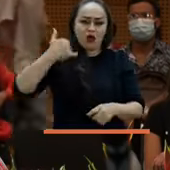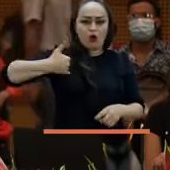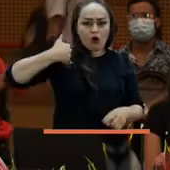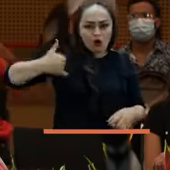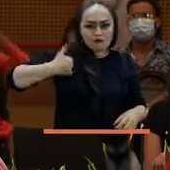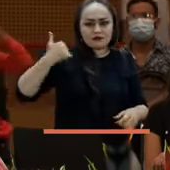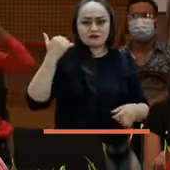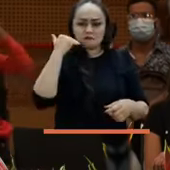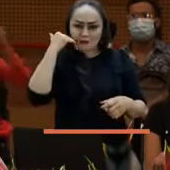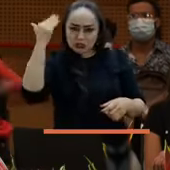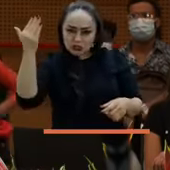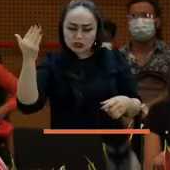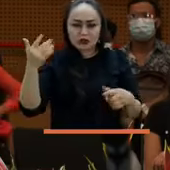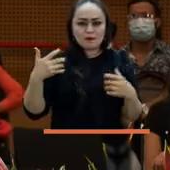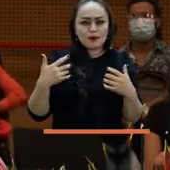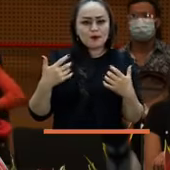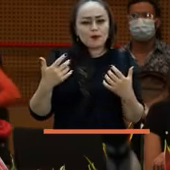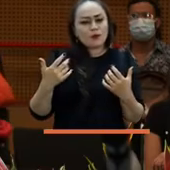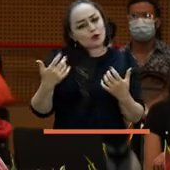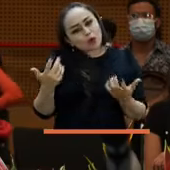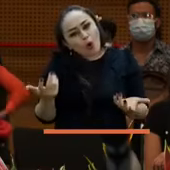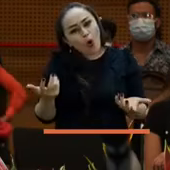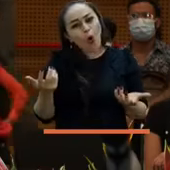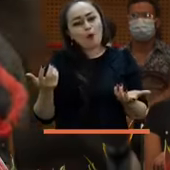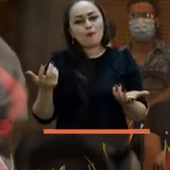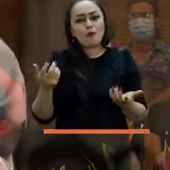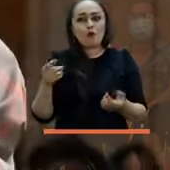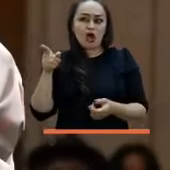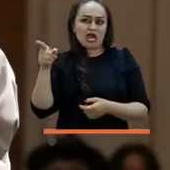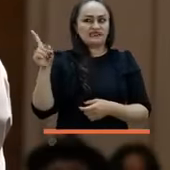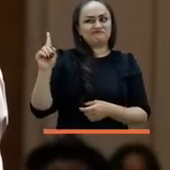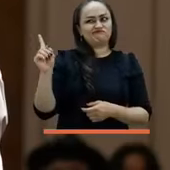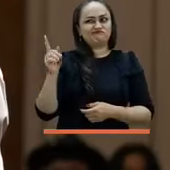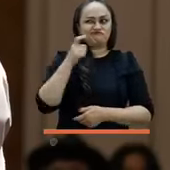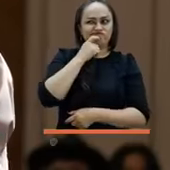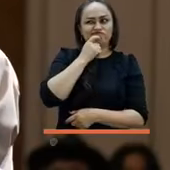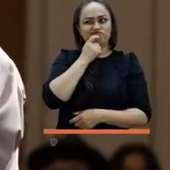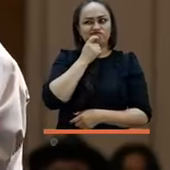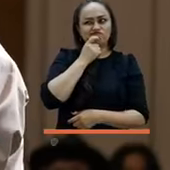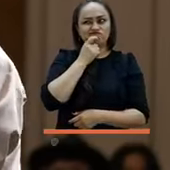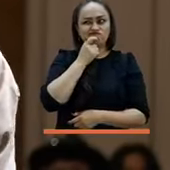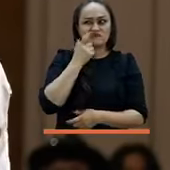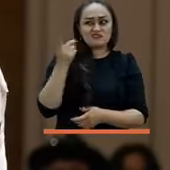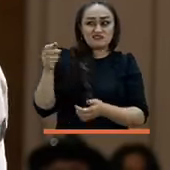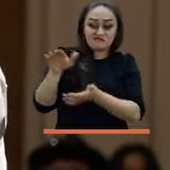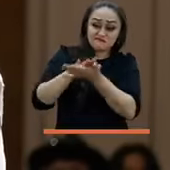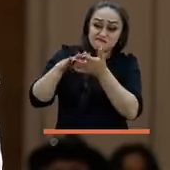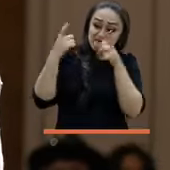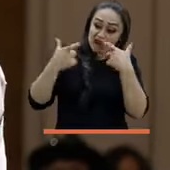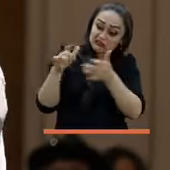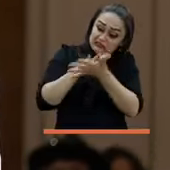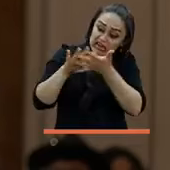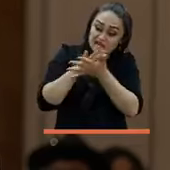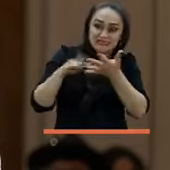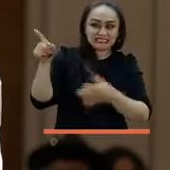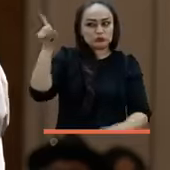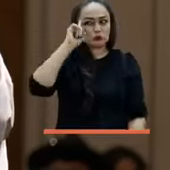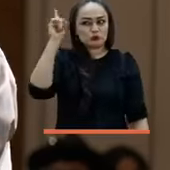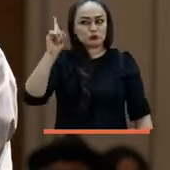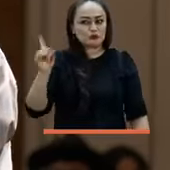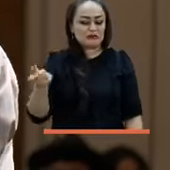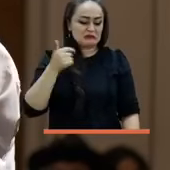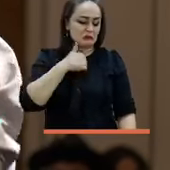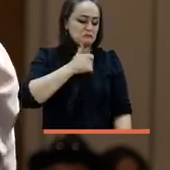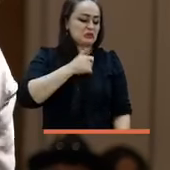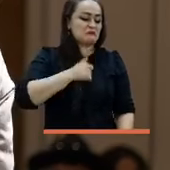adultas decimos no pero es que él no lo hace bien a él no le queda ahí no le quedan bien lados los platos entonces mejor yo los lavó de una vez para